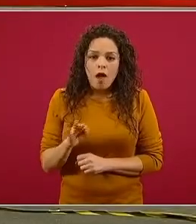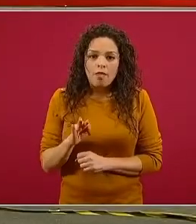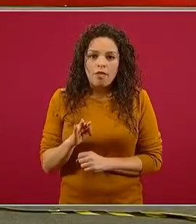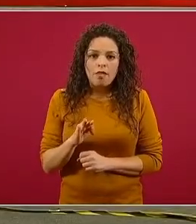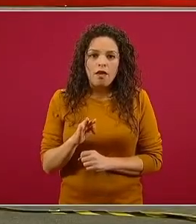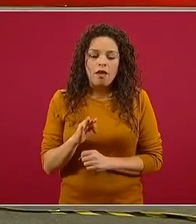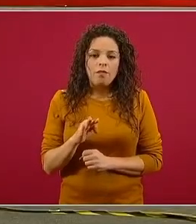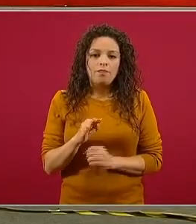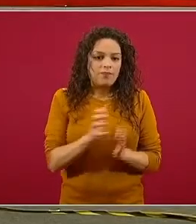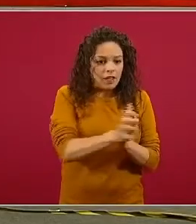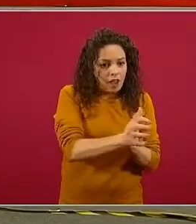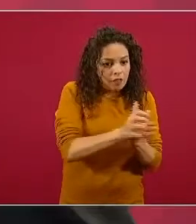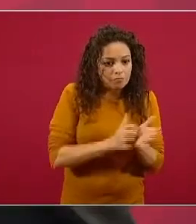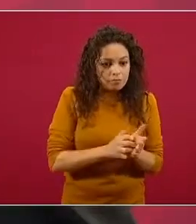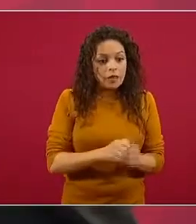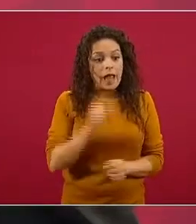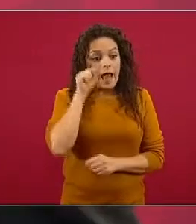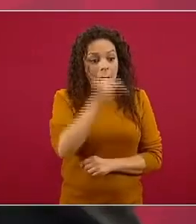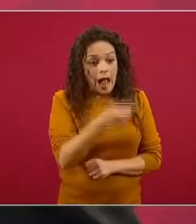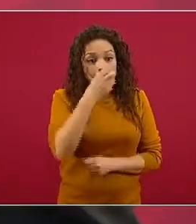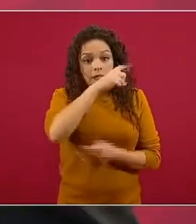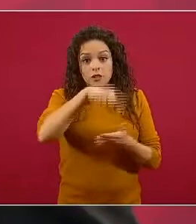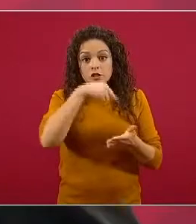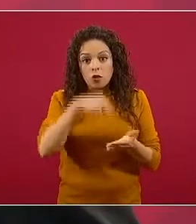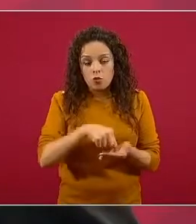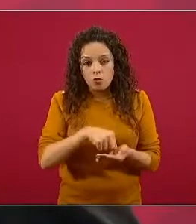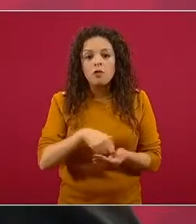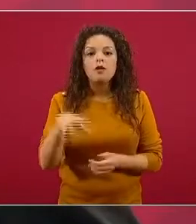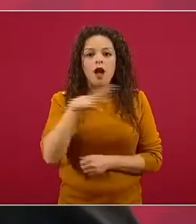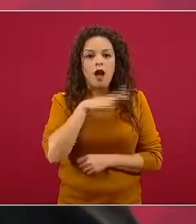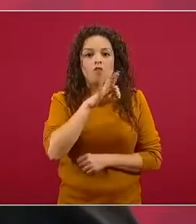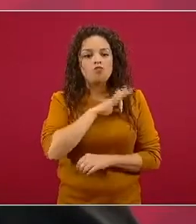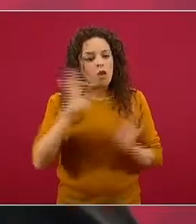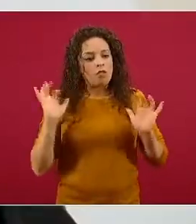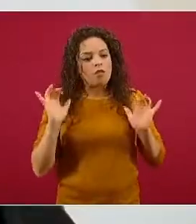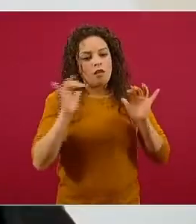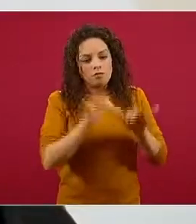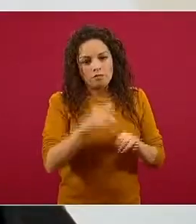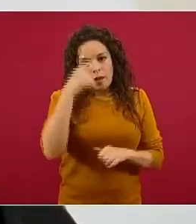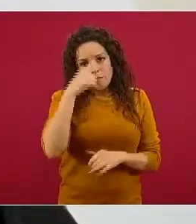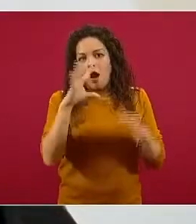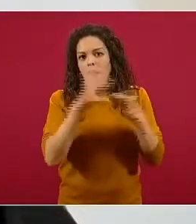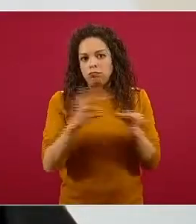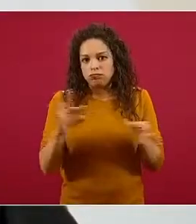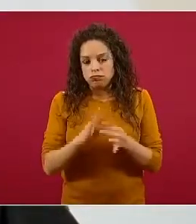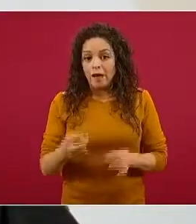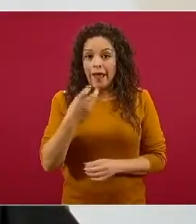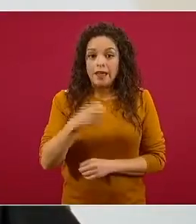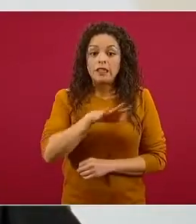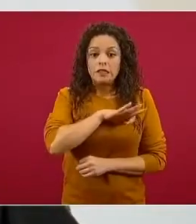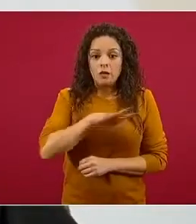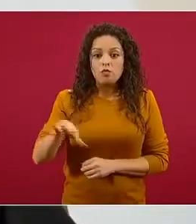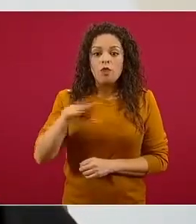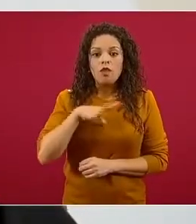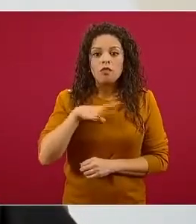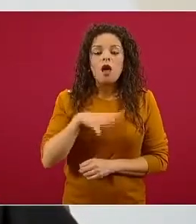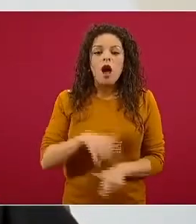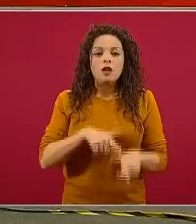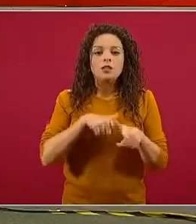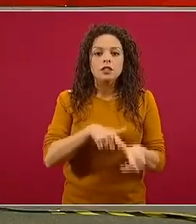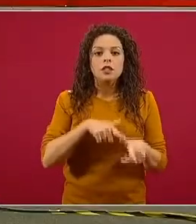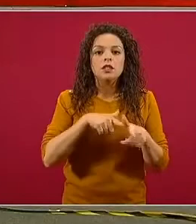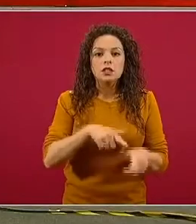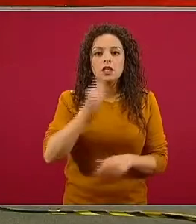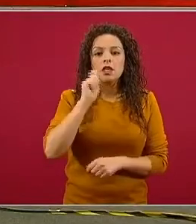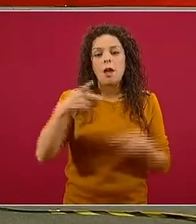los eventos allá en las embajadas y de esa forma tengamos promotores permanentes. Ya se